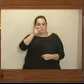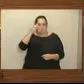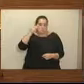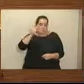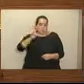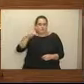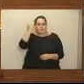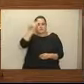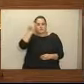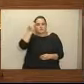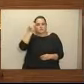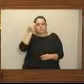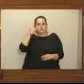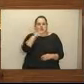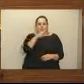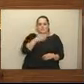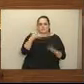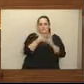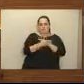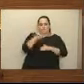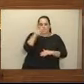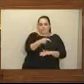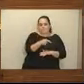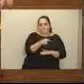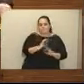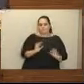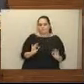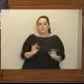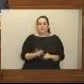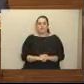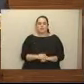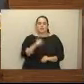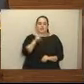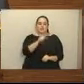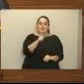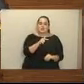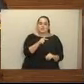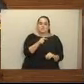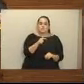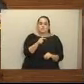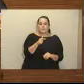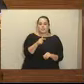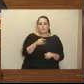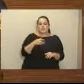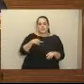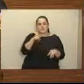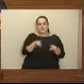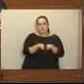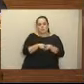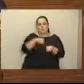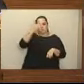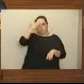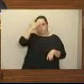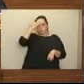genuino. Él es él y su doblez. Y esa doblez pujoliana, que es el privilegio mejor guardado del